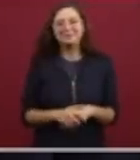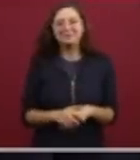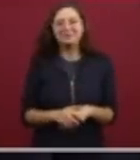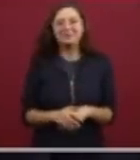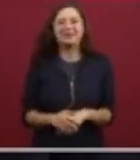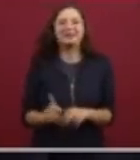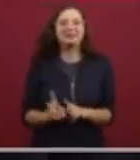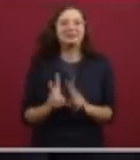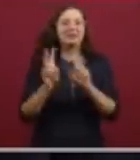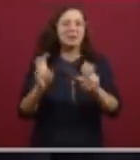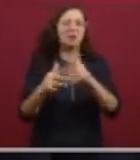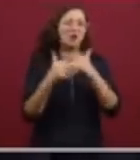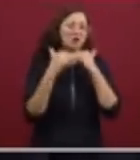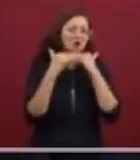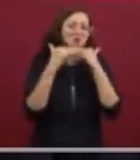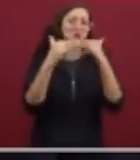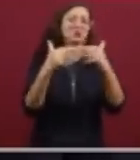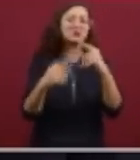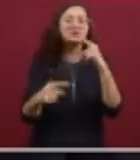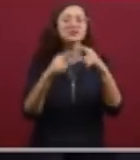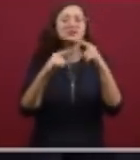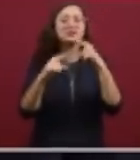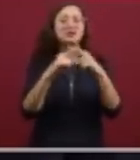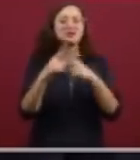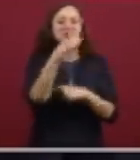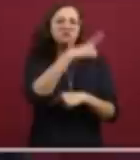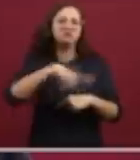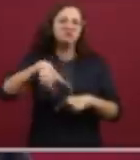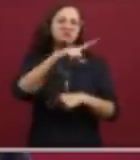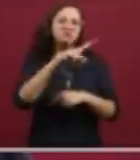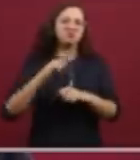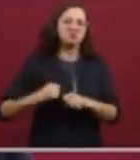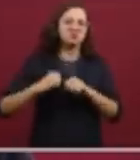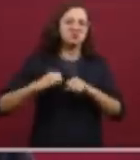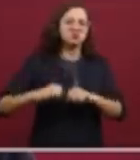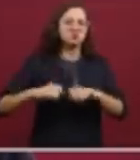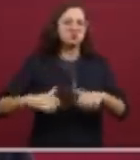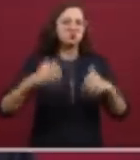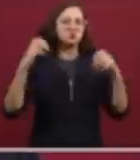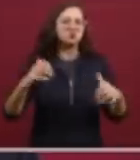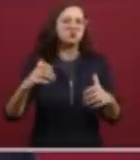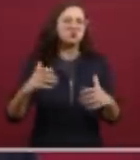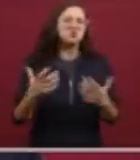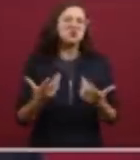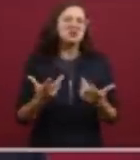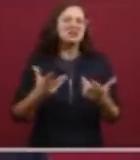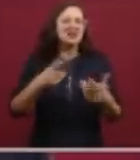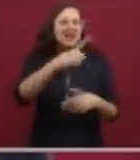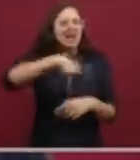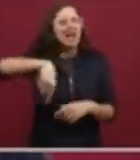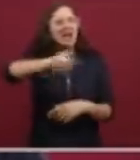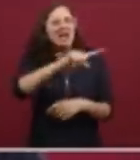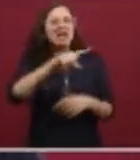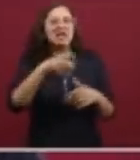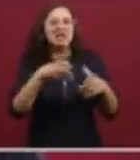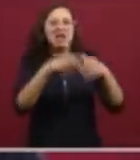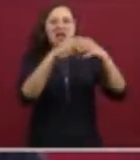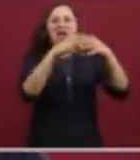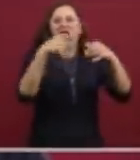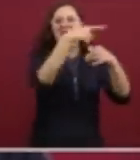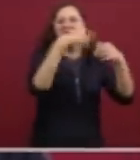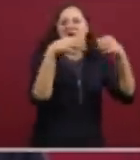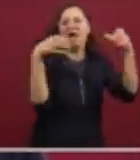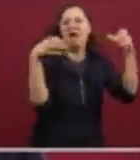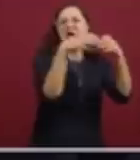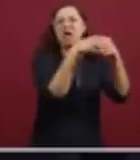de arriba, con los machuchones. Es que se nos hicieron creer que